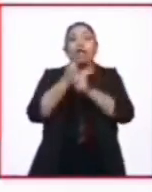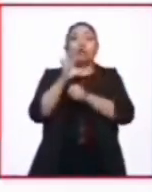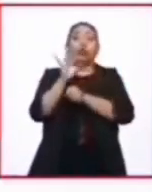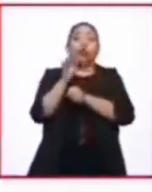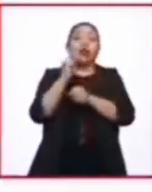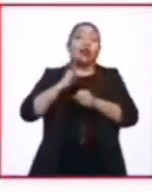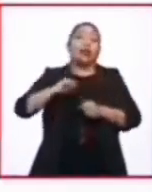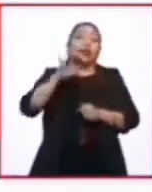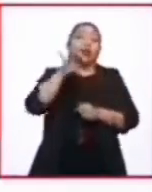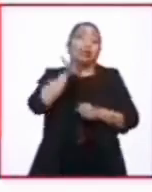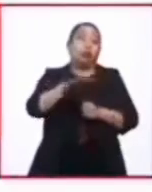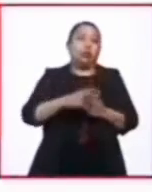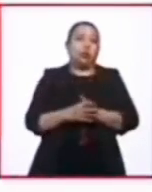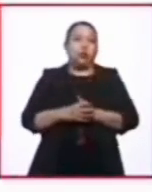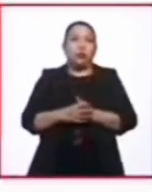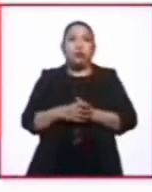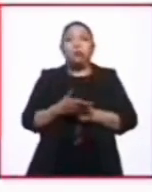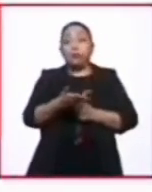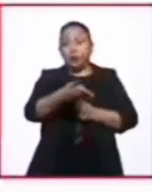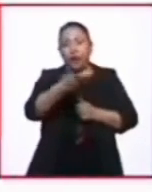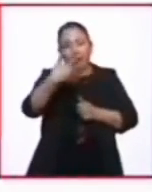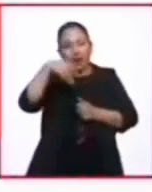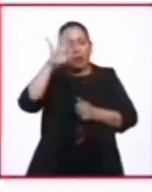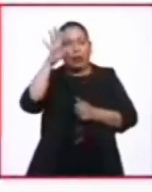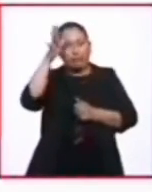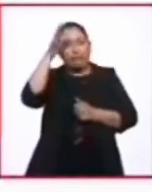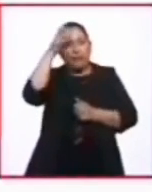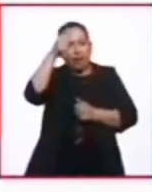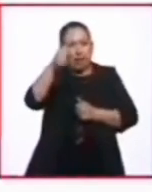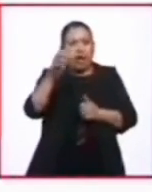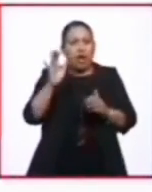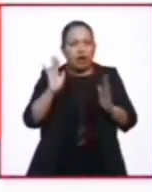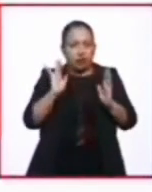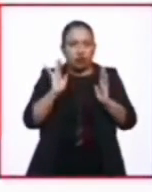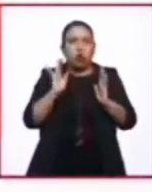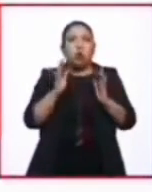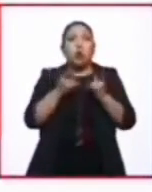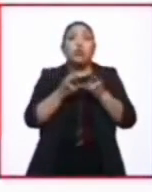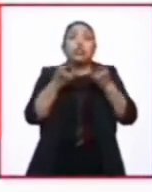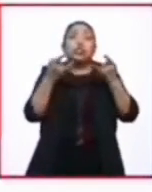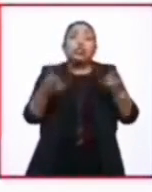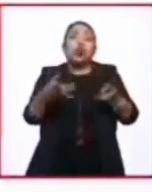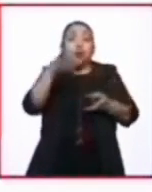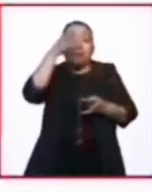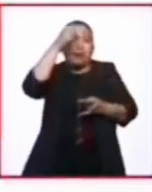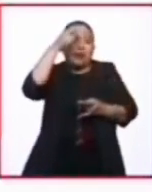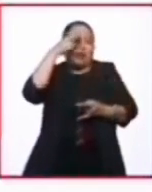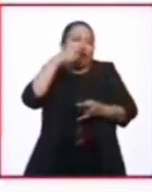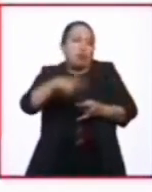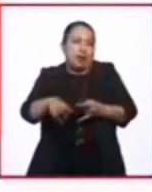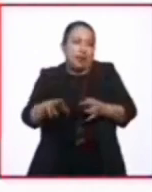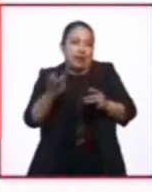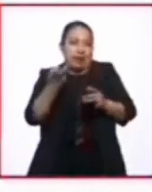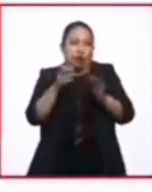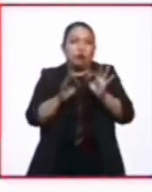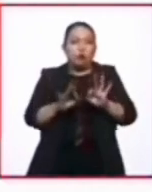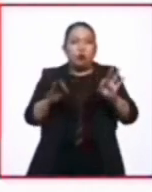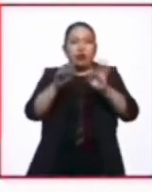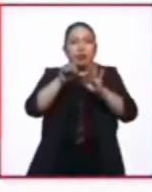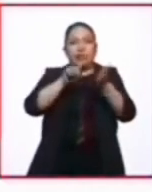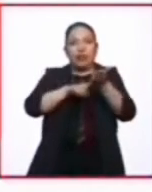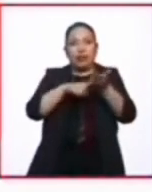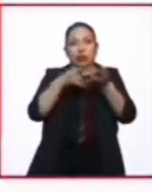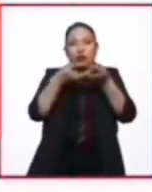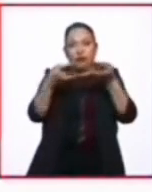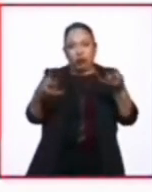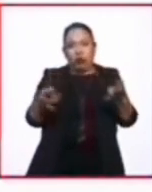XIX. Era un payaso que versificaba. Una de las historias del payaso mexicano, algo que destaca dentro de la historia